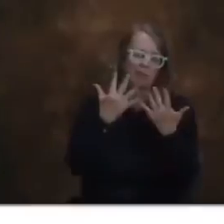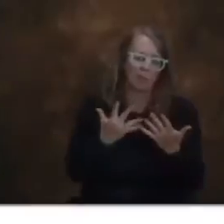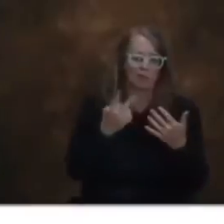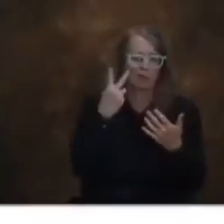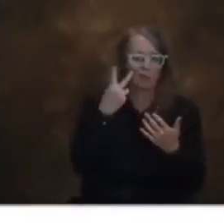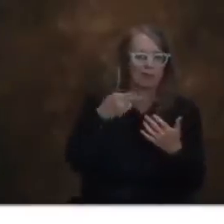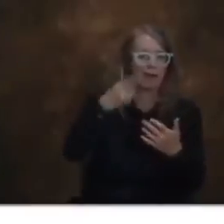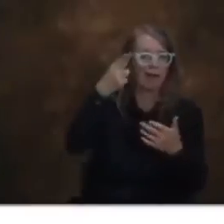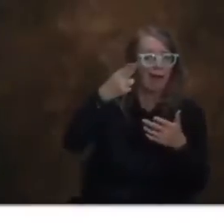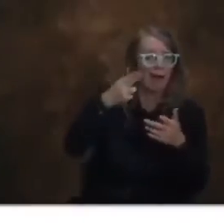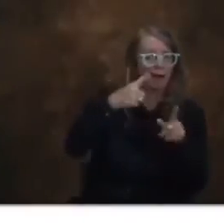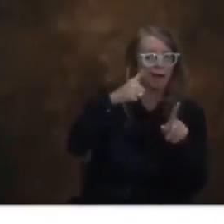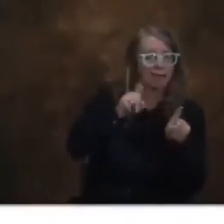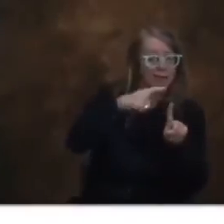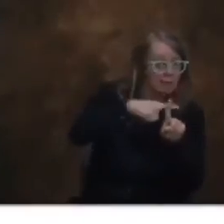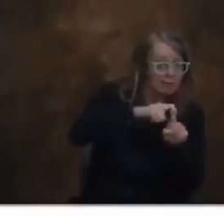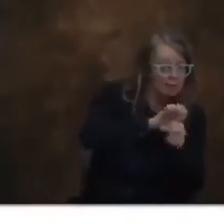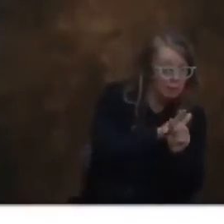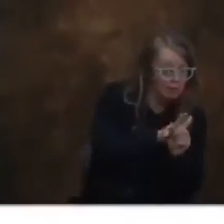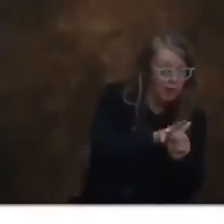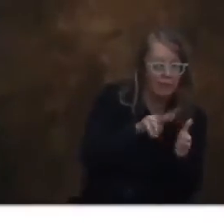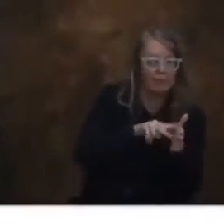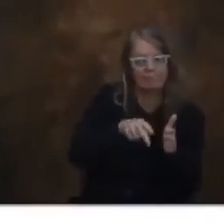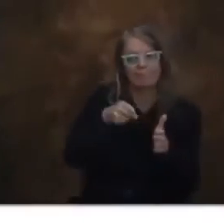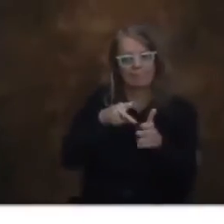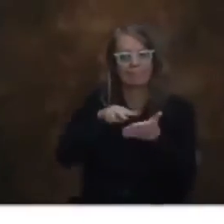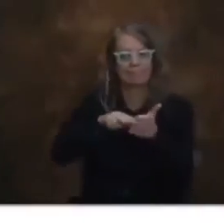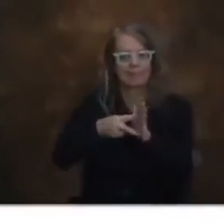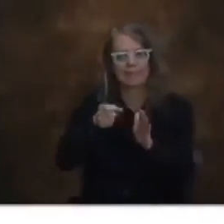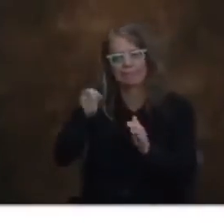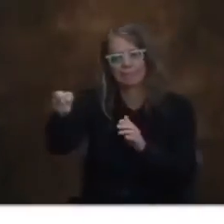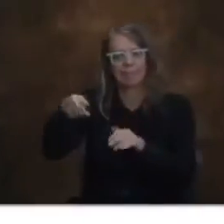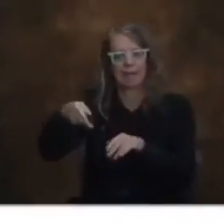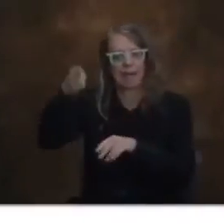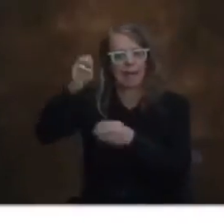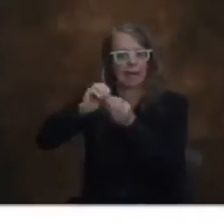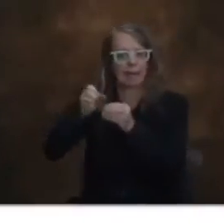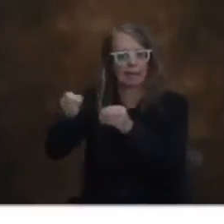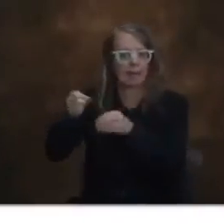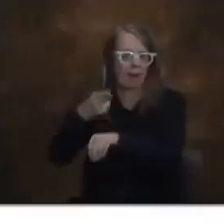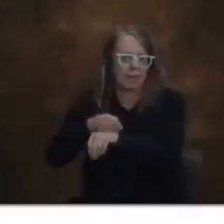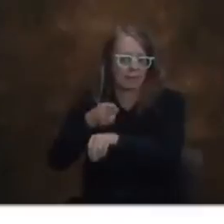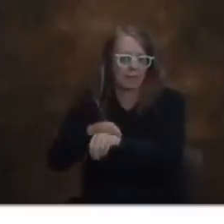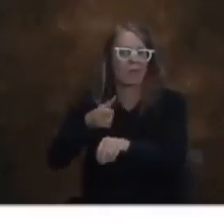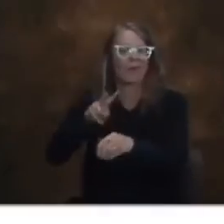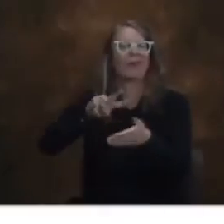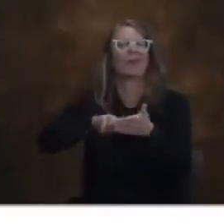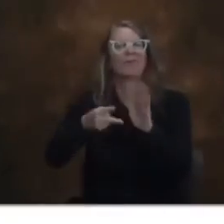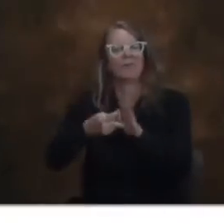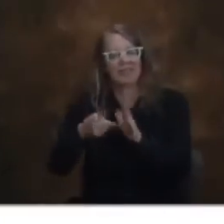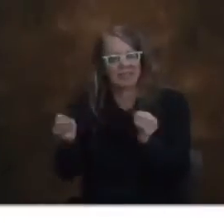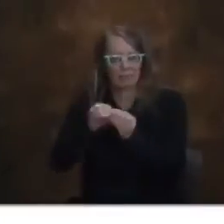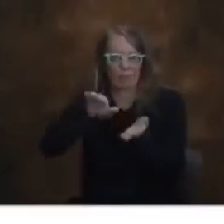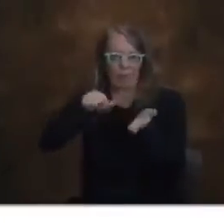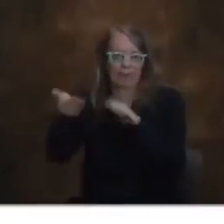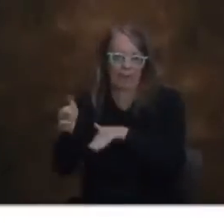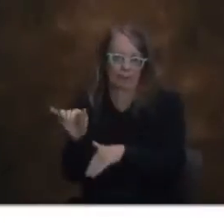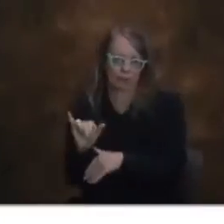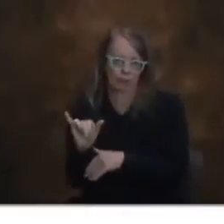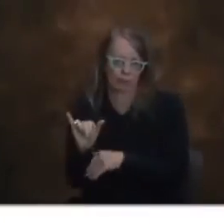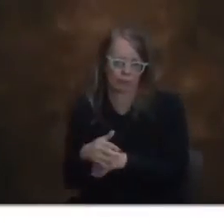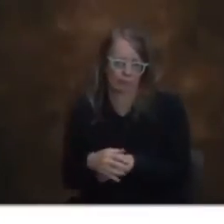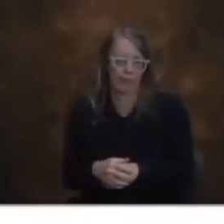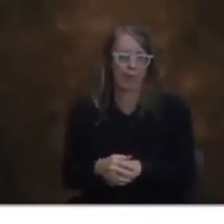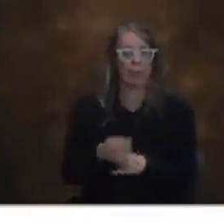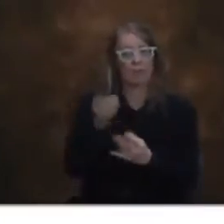casos a menudo estos resultan siglas respiratorias sesiones más altas lo que a su vez generalmente significa un aumento en el número de muertes si